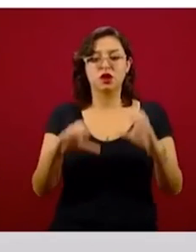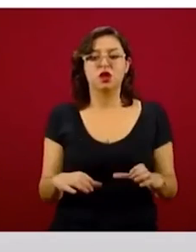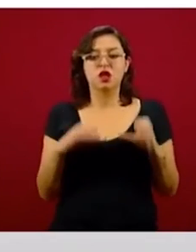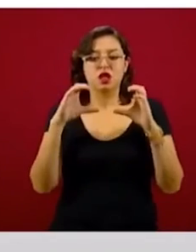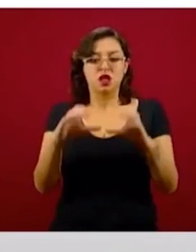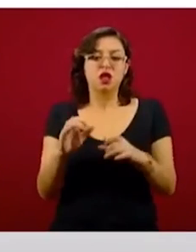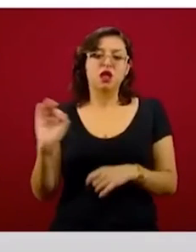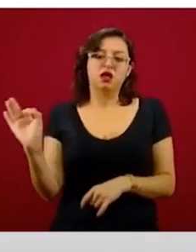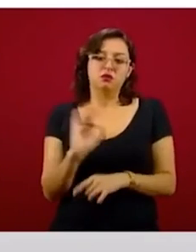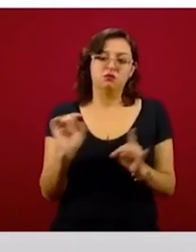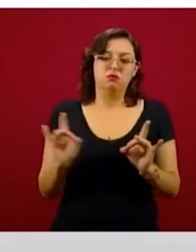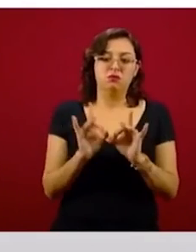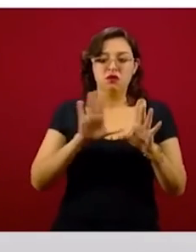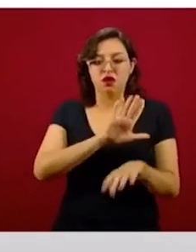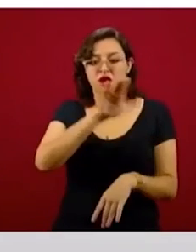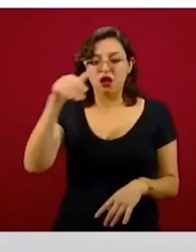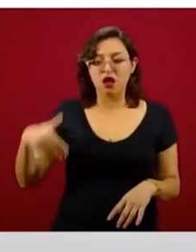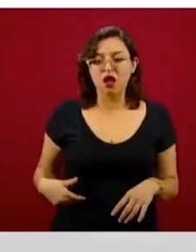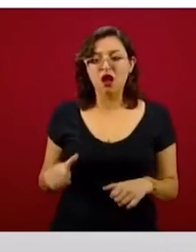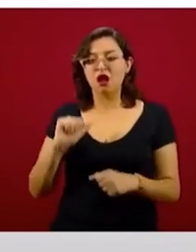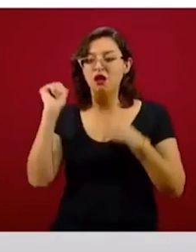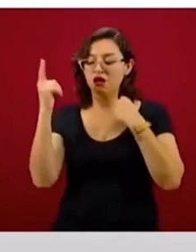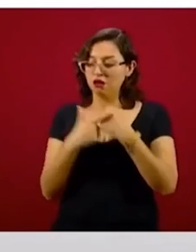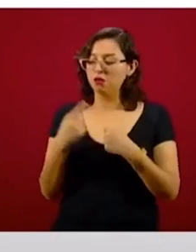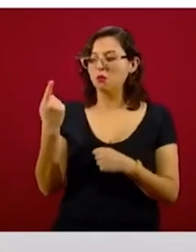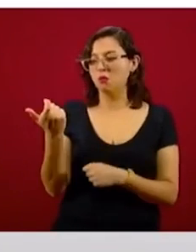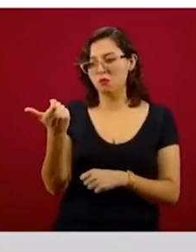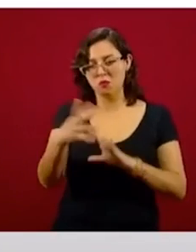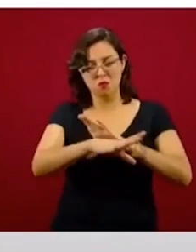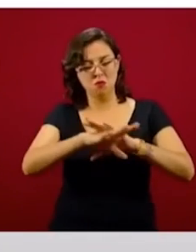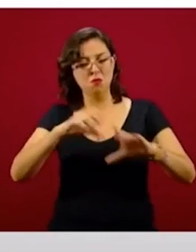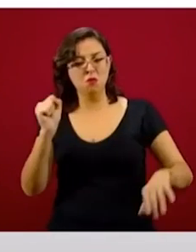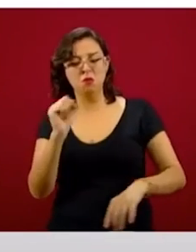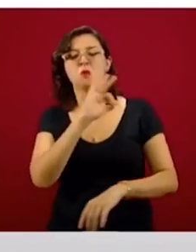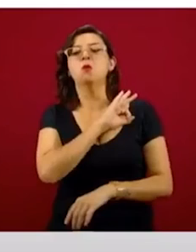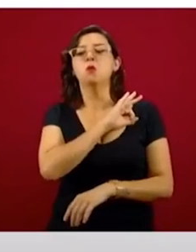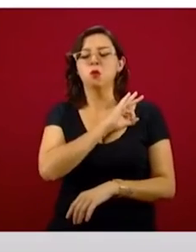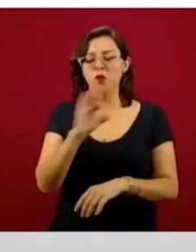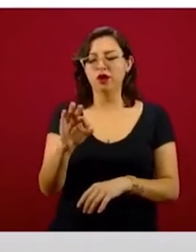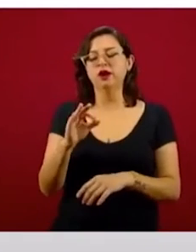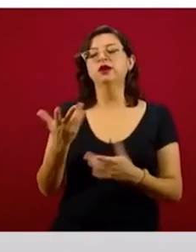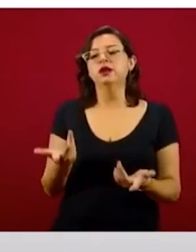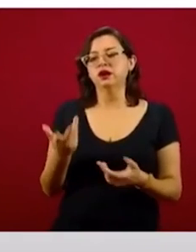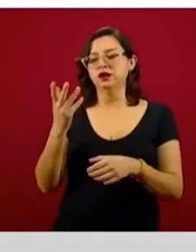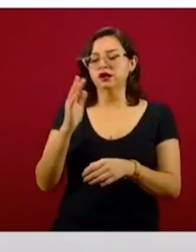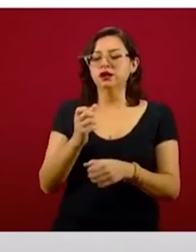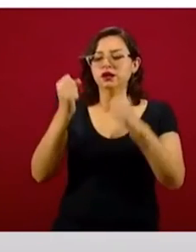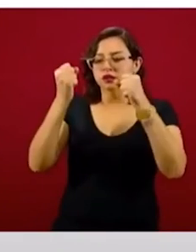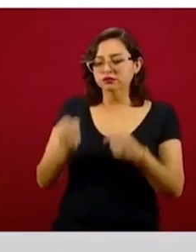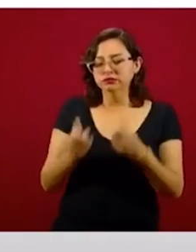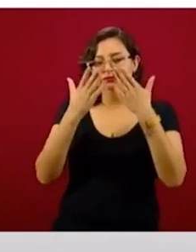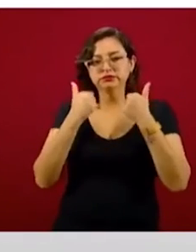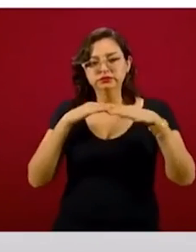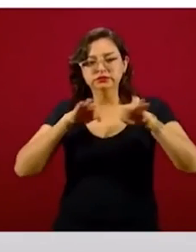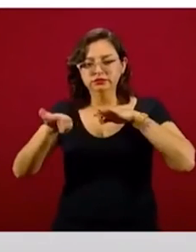alguna eventualidad, tener acceso a sus fondos de retiro a través del retiro por desempleo, ayuda para gastos de